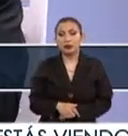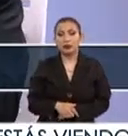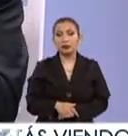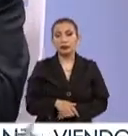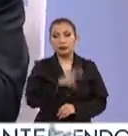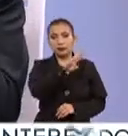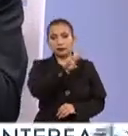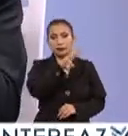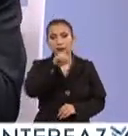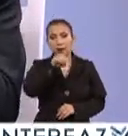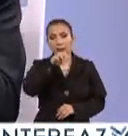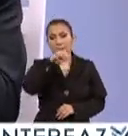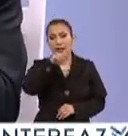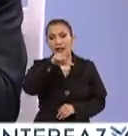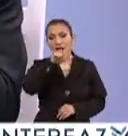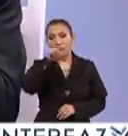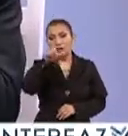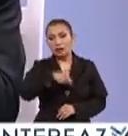en